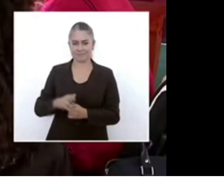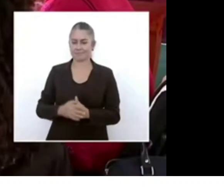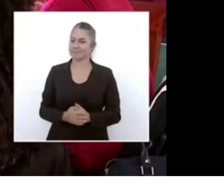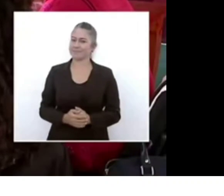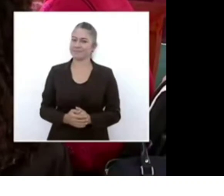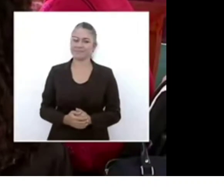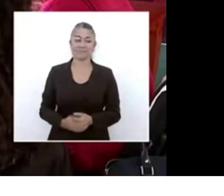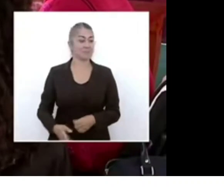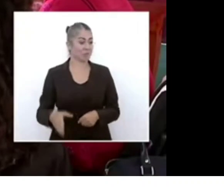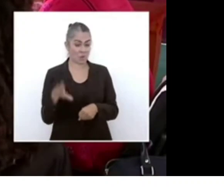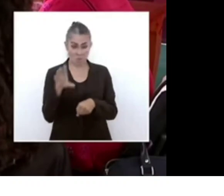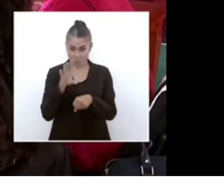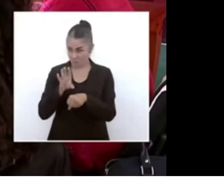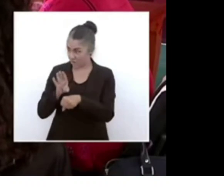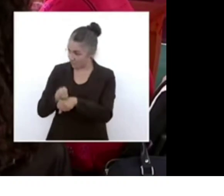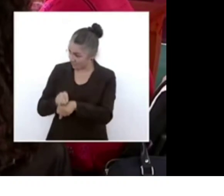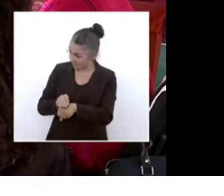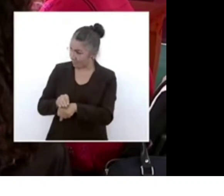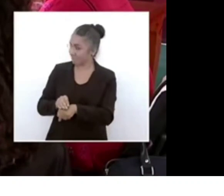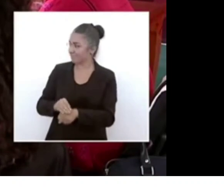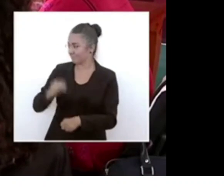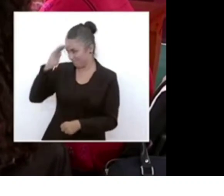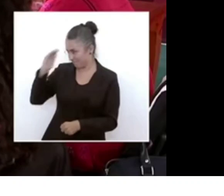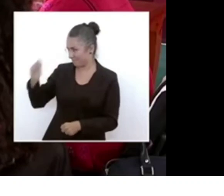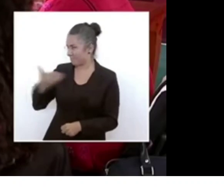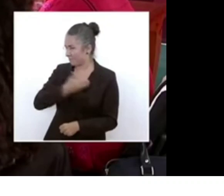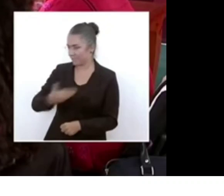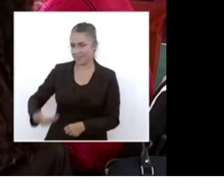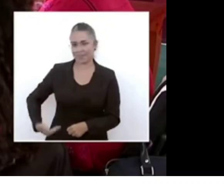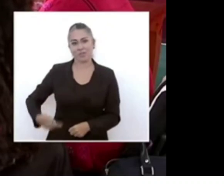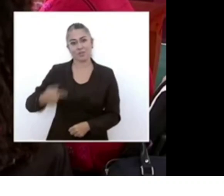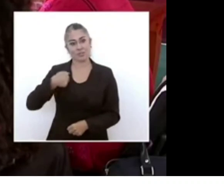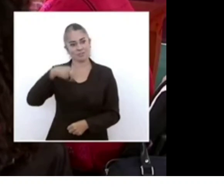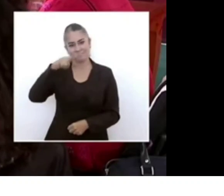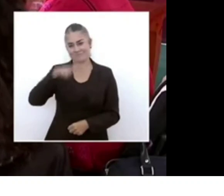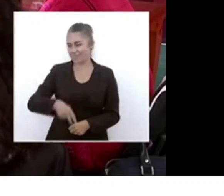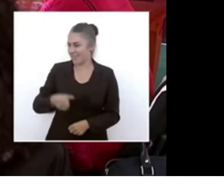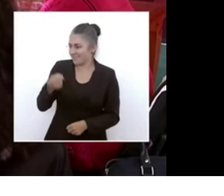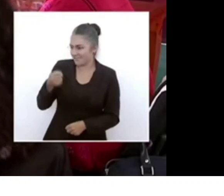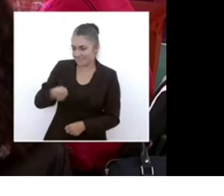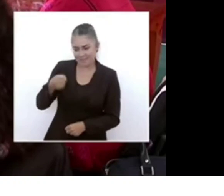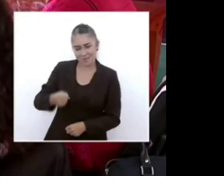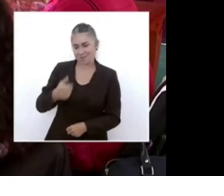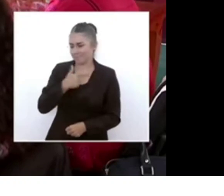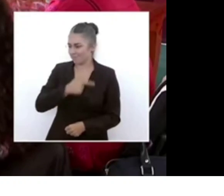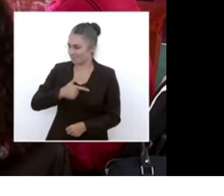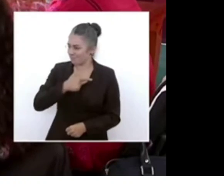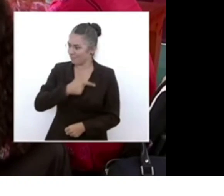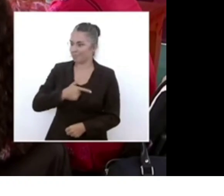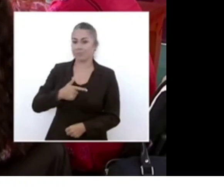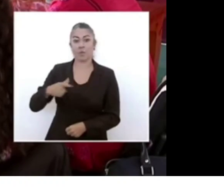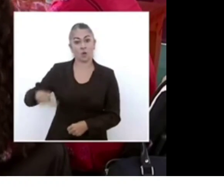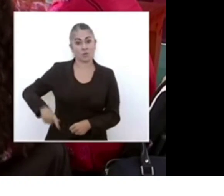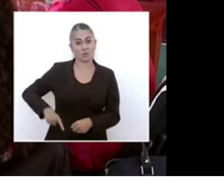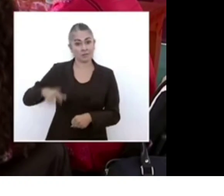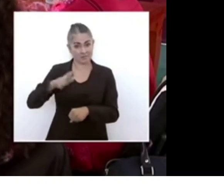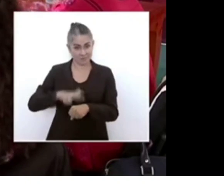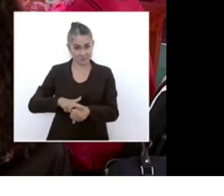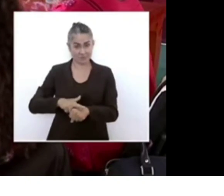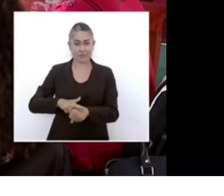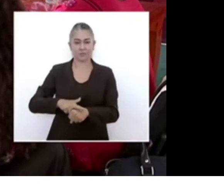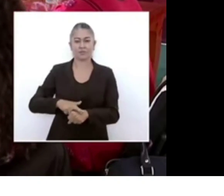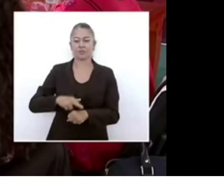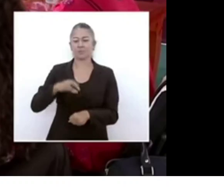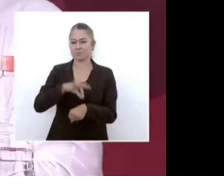Con su permiso, señor presidente, saludo con aprecio al gobernador Miguel Ángel Navarro Quintero, a mis compañeras